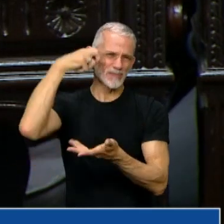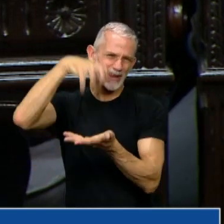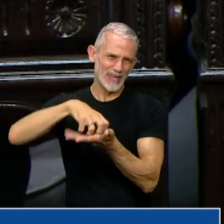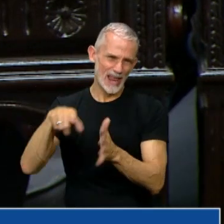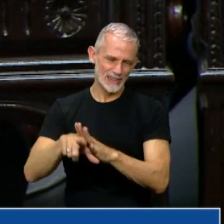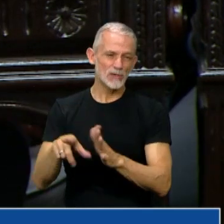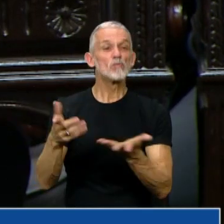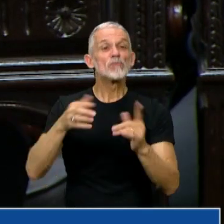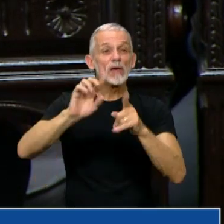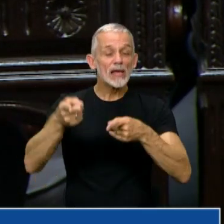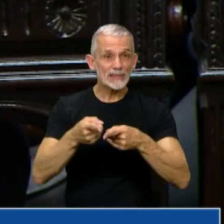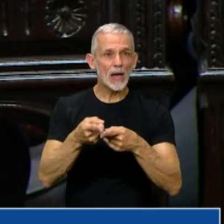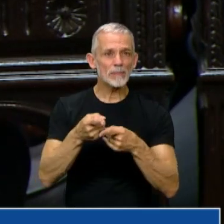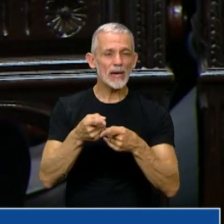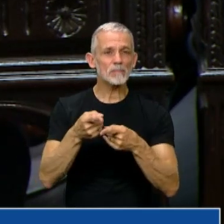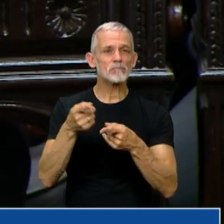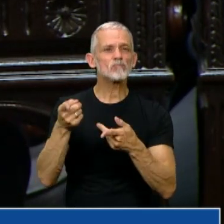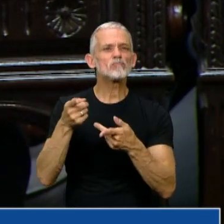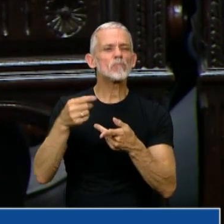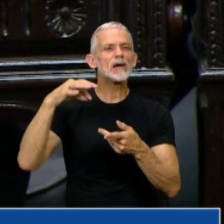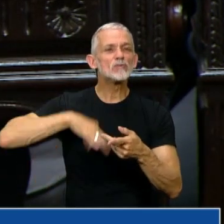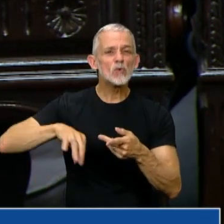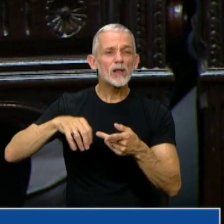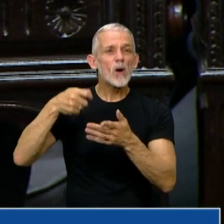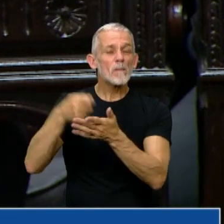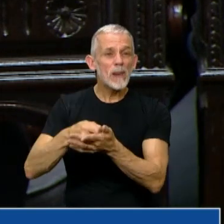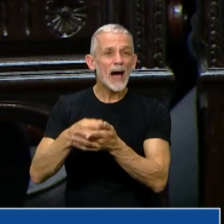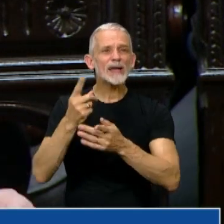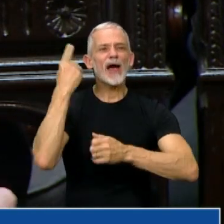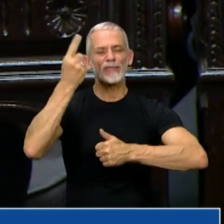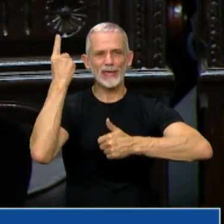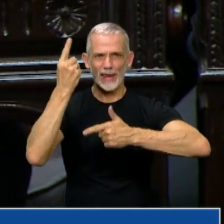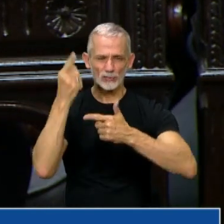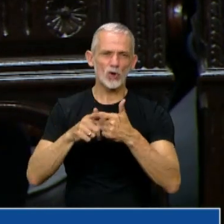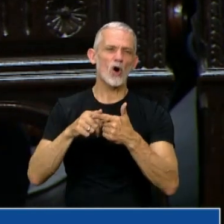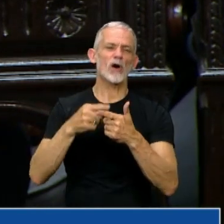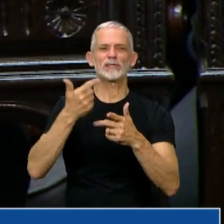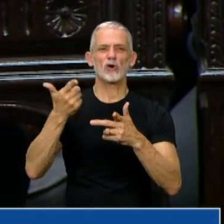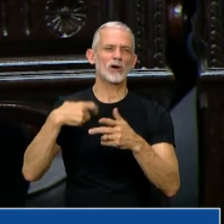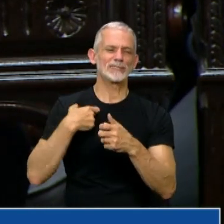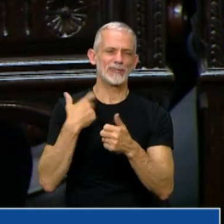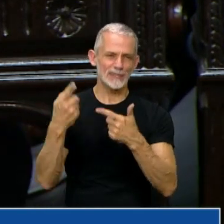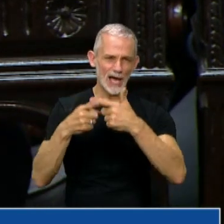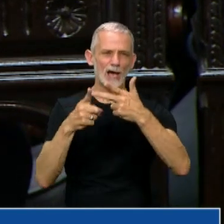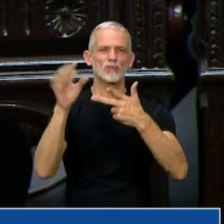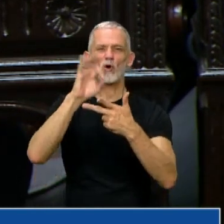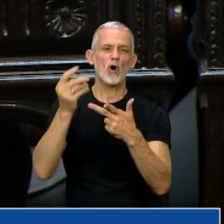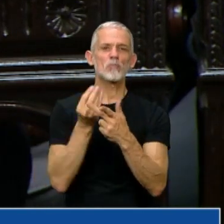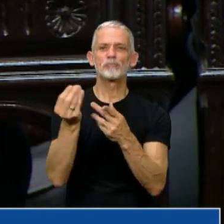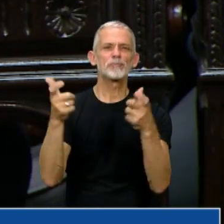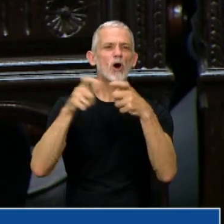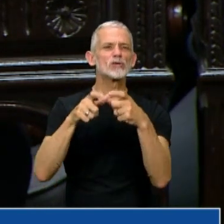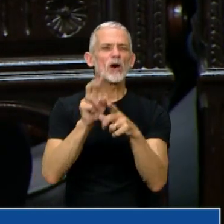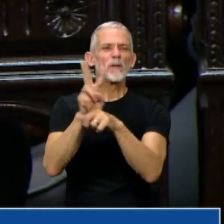Legislativo. También se exceptúan los ingresos que se abonen a directores, síndicos, miembros de consejos